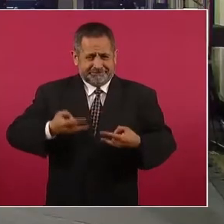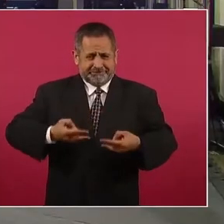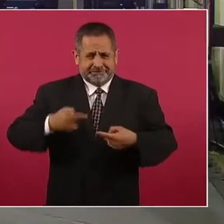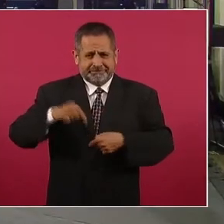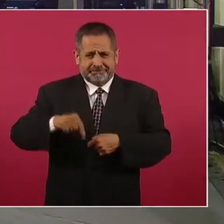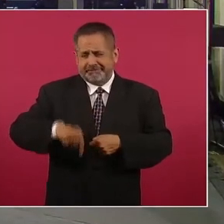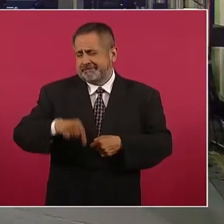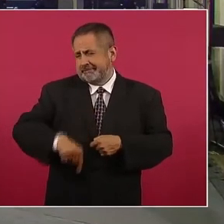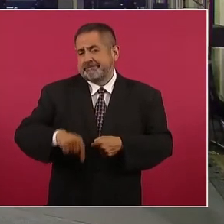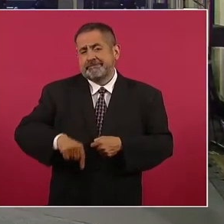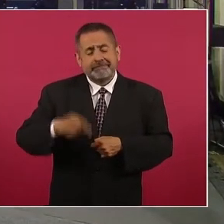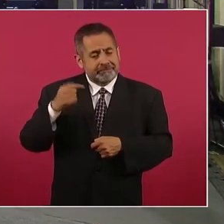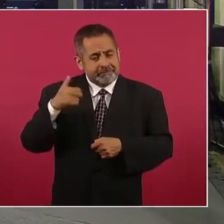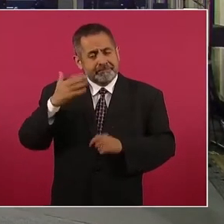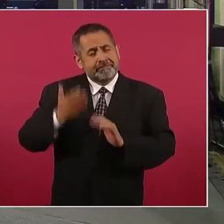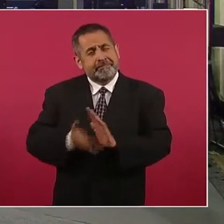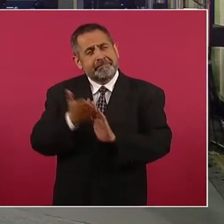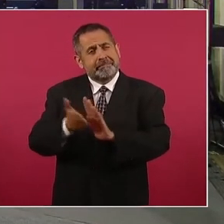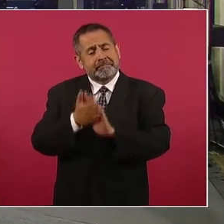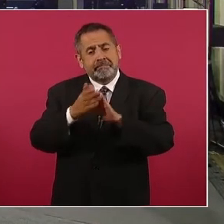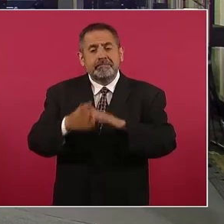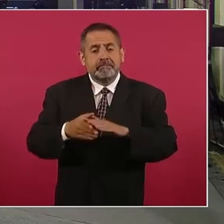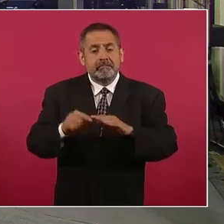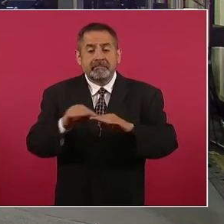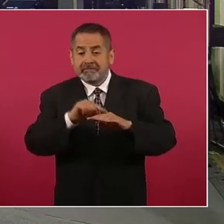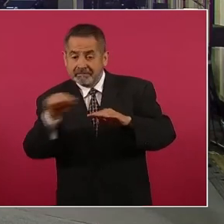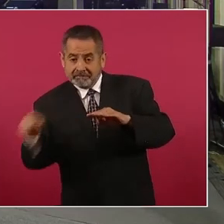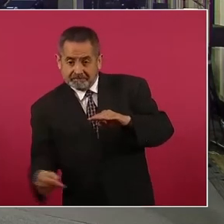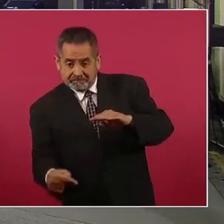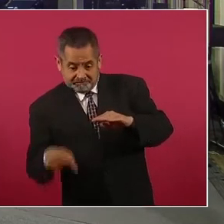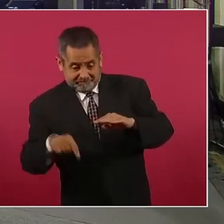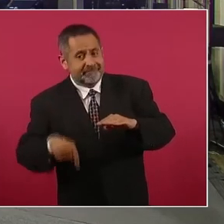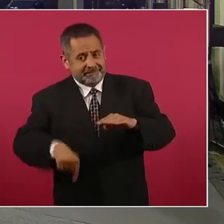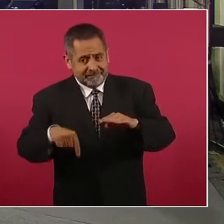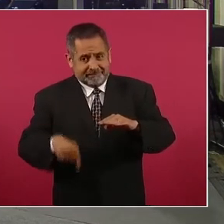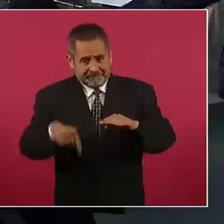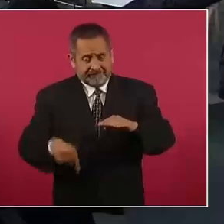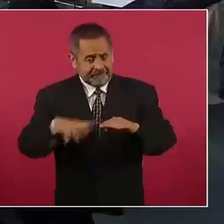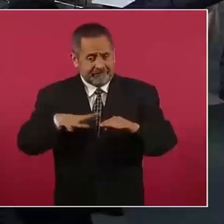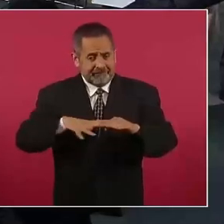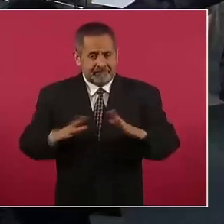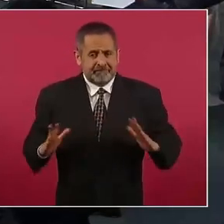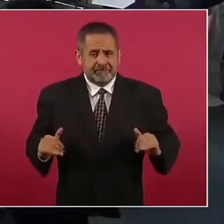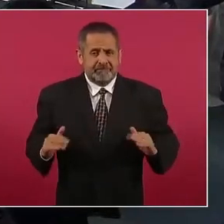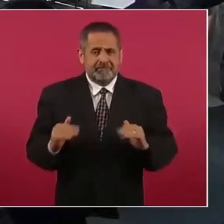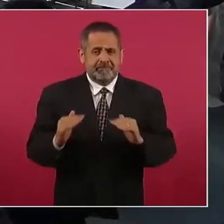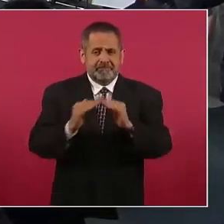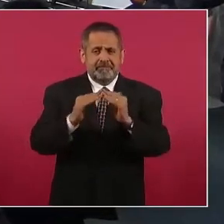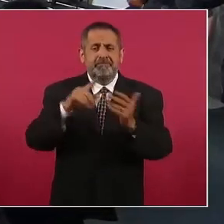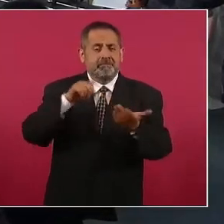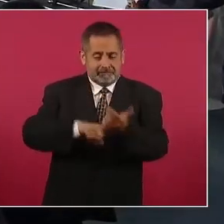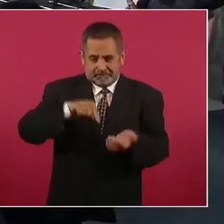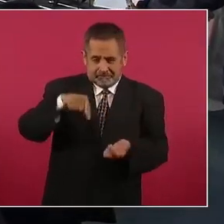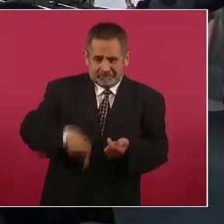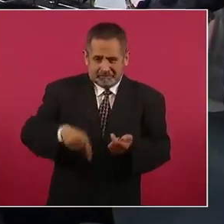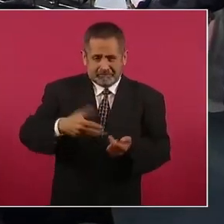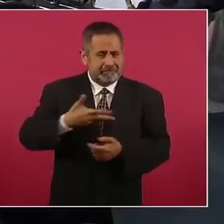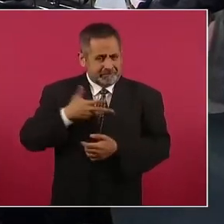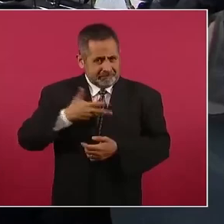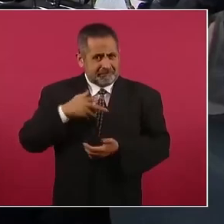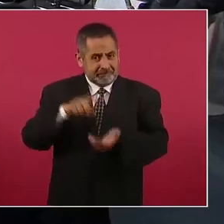eso se construyó encima de templos y de